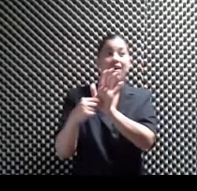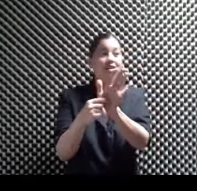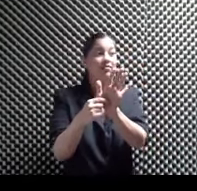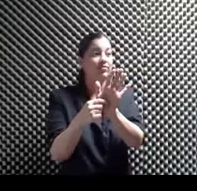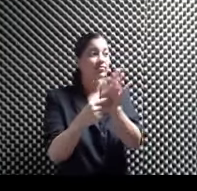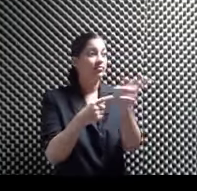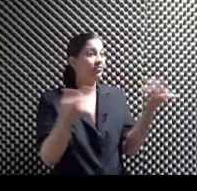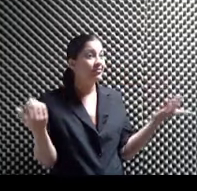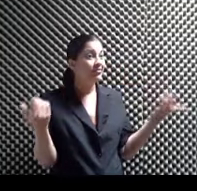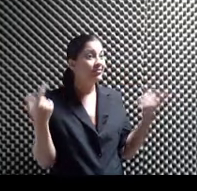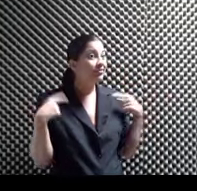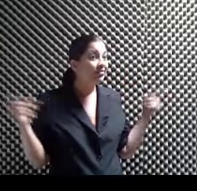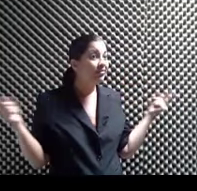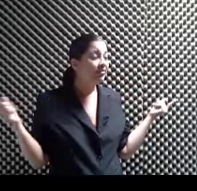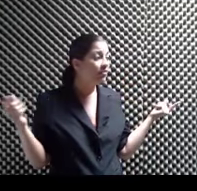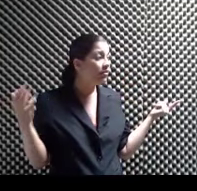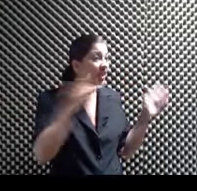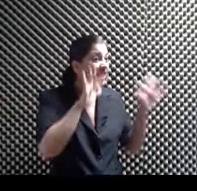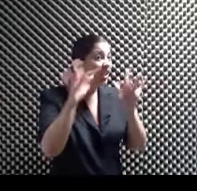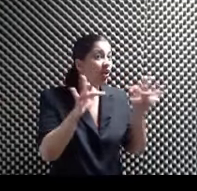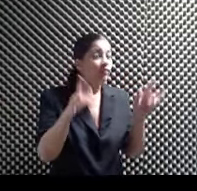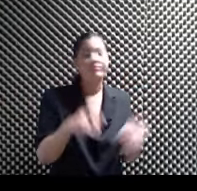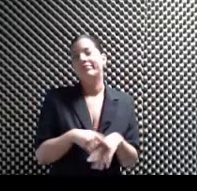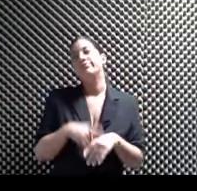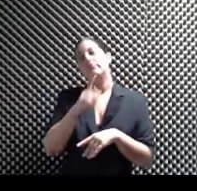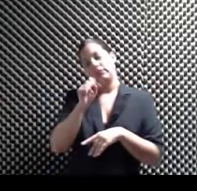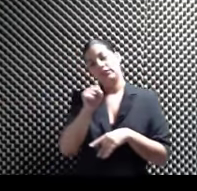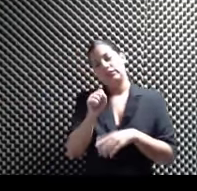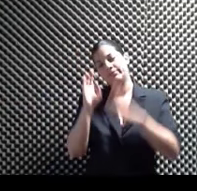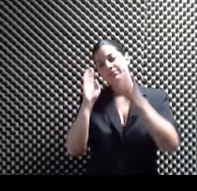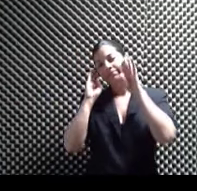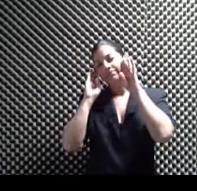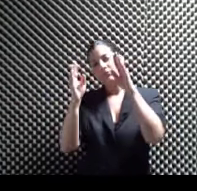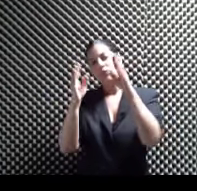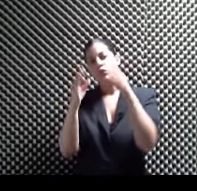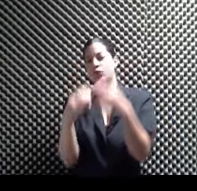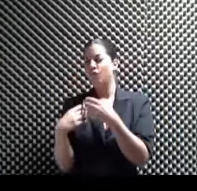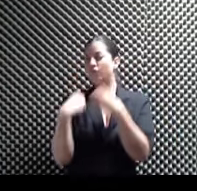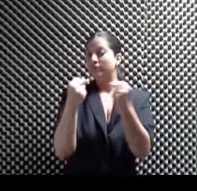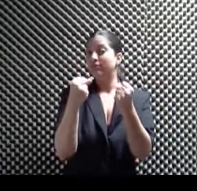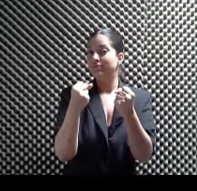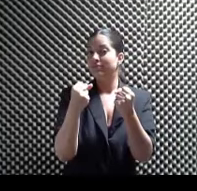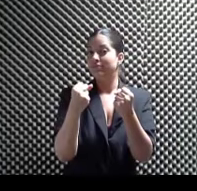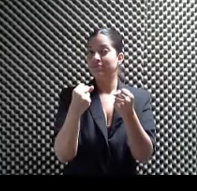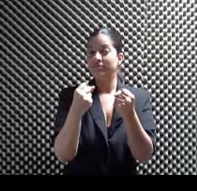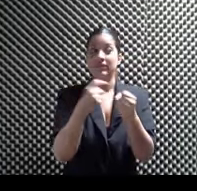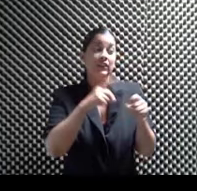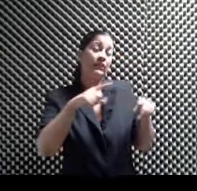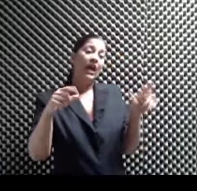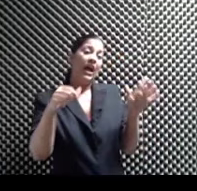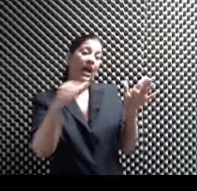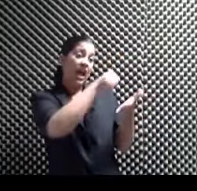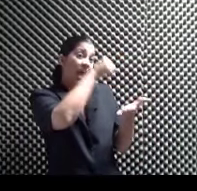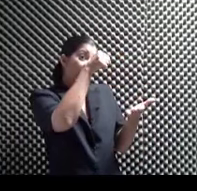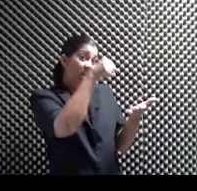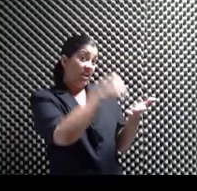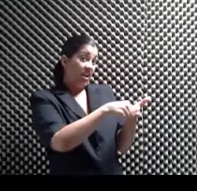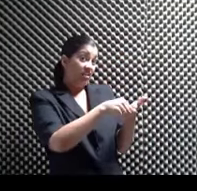Hablaba Hablaba Mucho De Potencial Hay Muchas Cartas De Líderes Del Mundo Que Felicitaron A Puerto